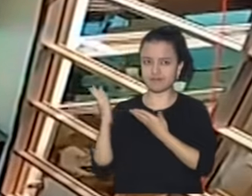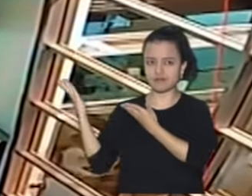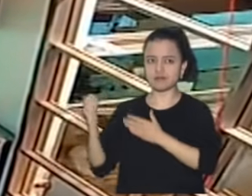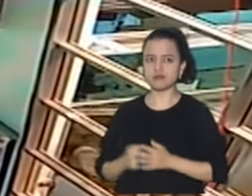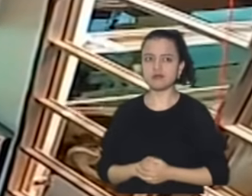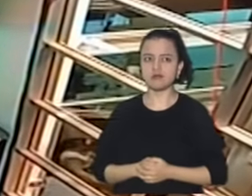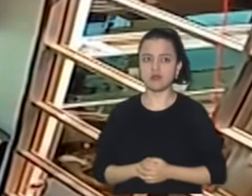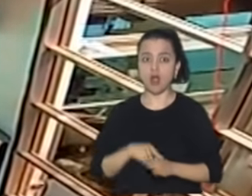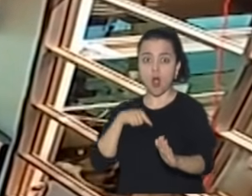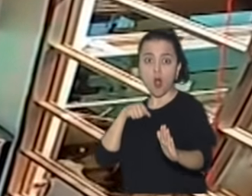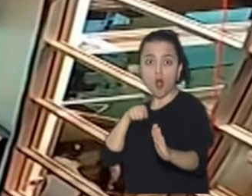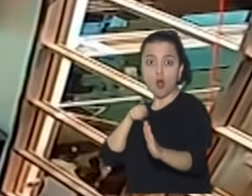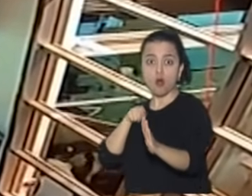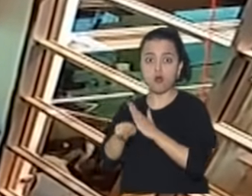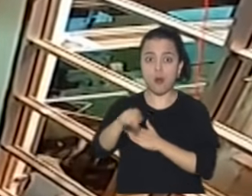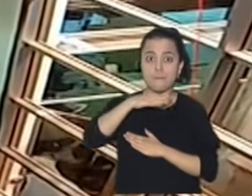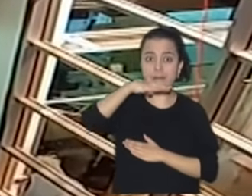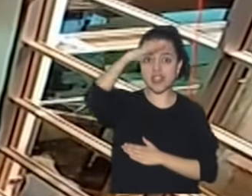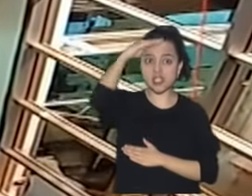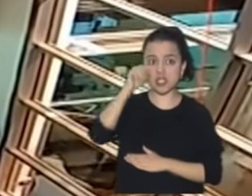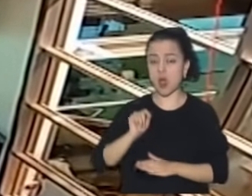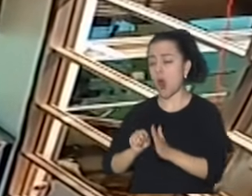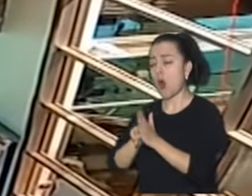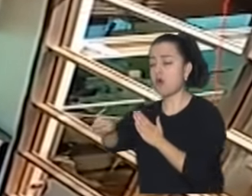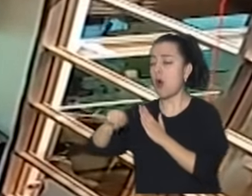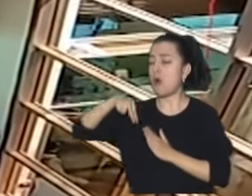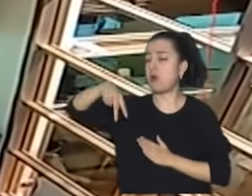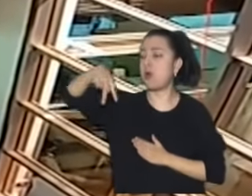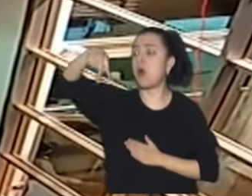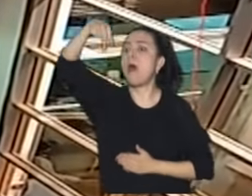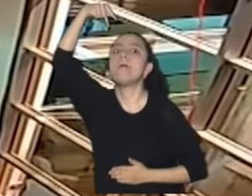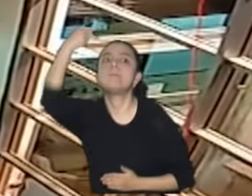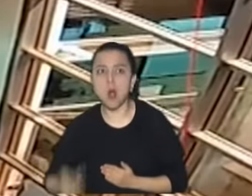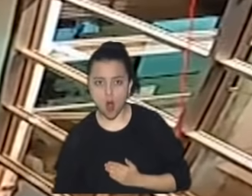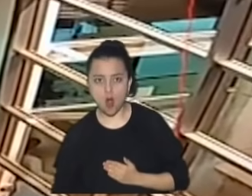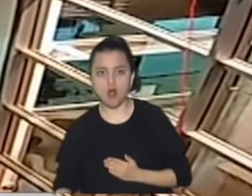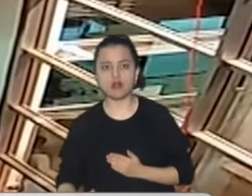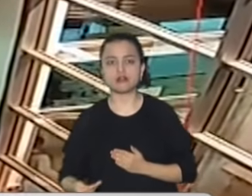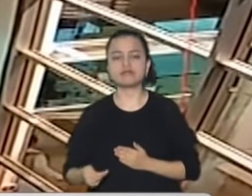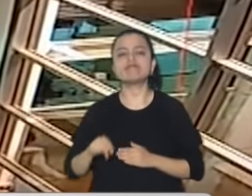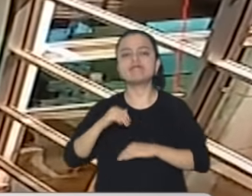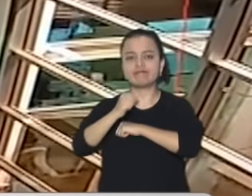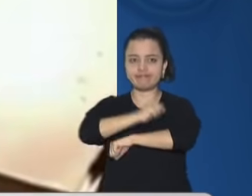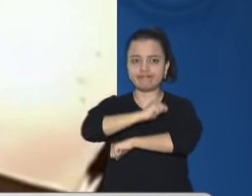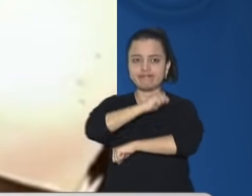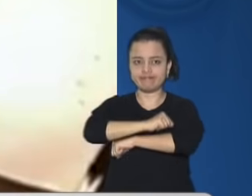Dramático intento de fuga en Medellín. En video quedó registrado el momento en que un hombre se lanza